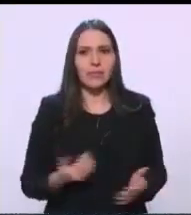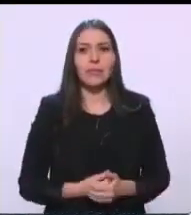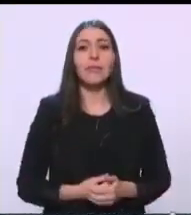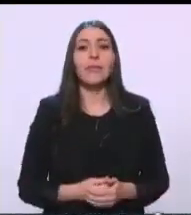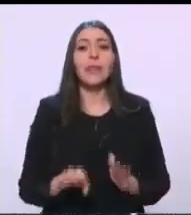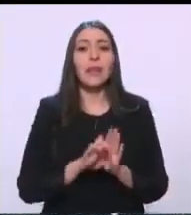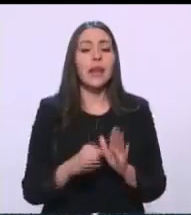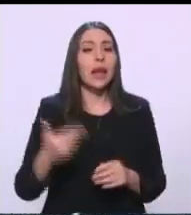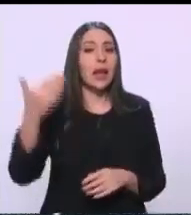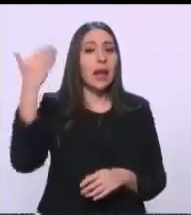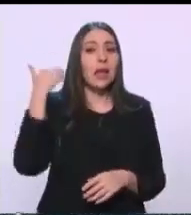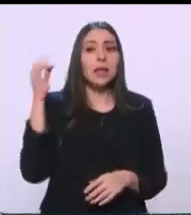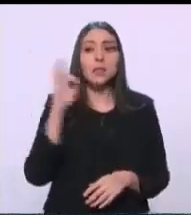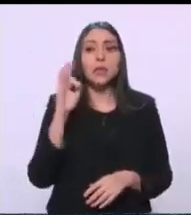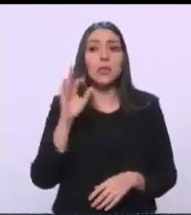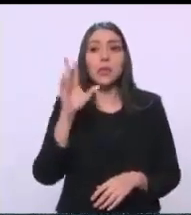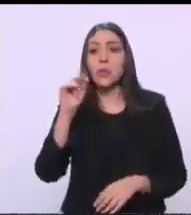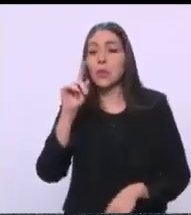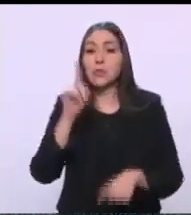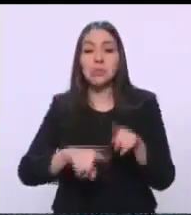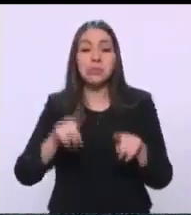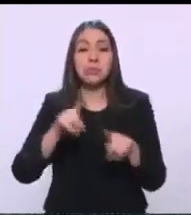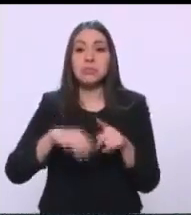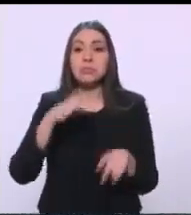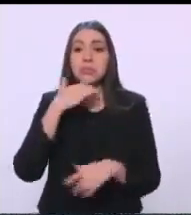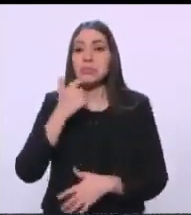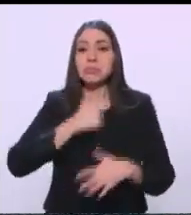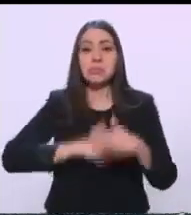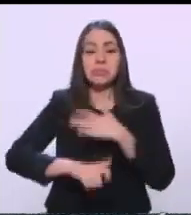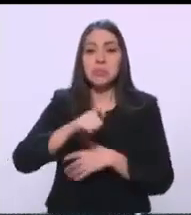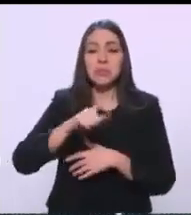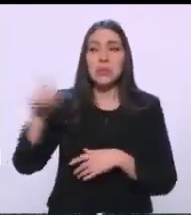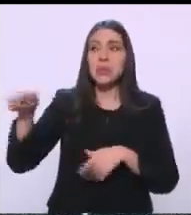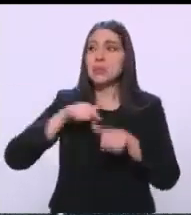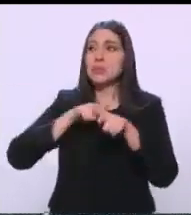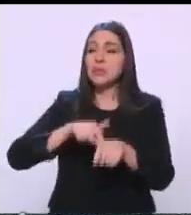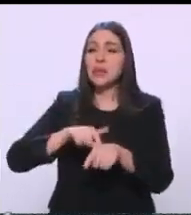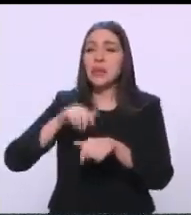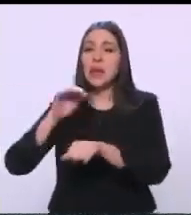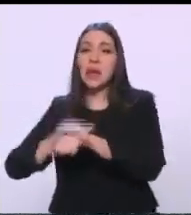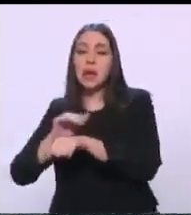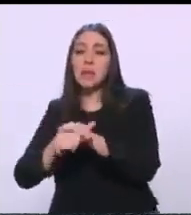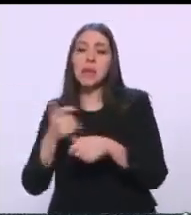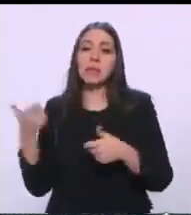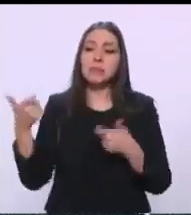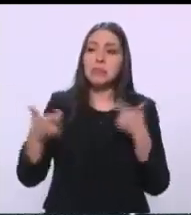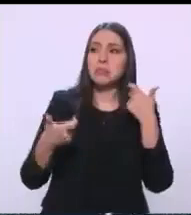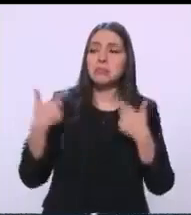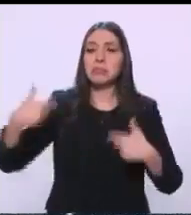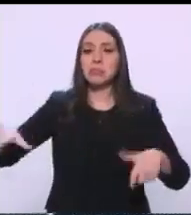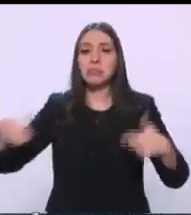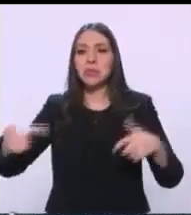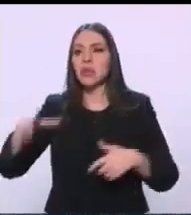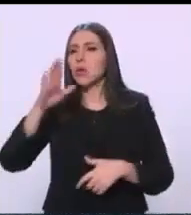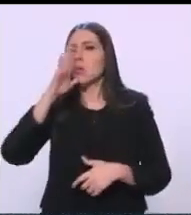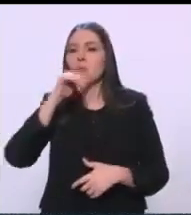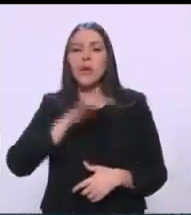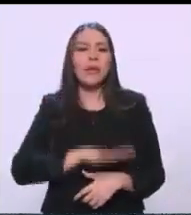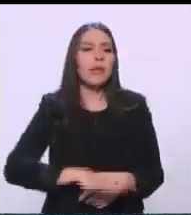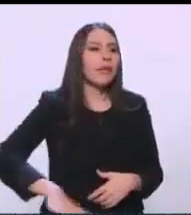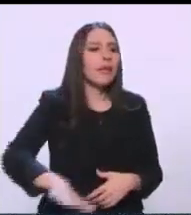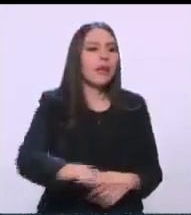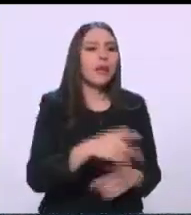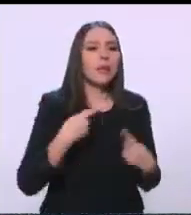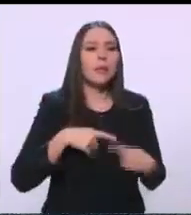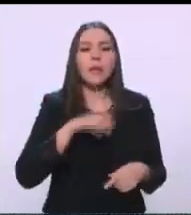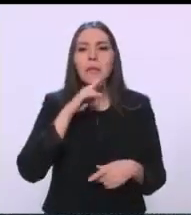se terminaba ese régimen de corrupción, ese régimen de privilegios, no podía haber un estado de bienestar. Es que no se llevan, no pueden ir